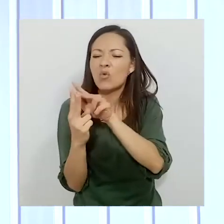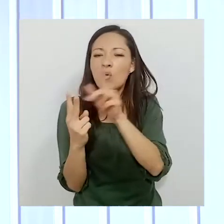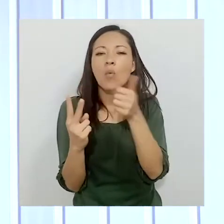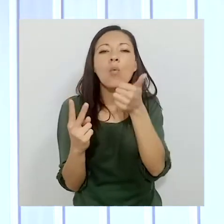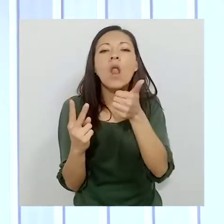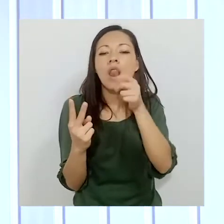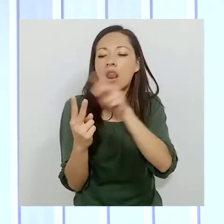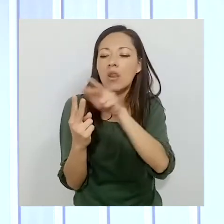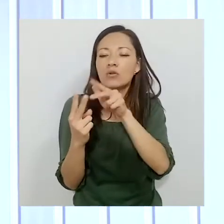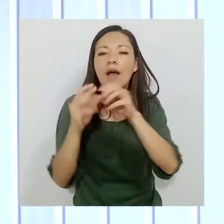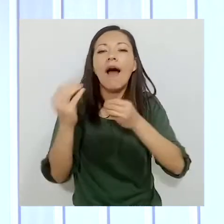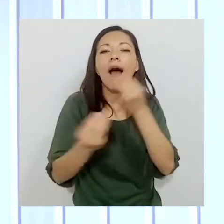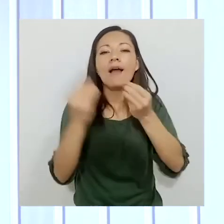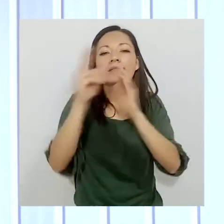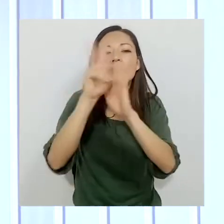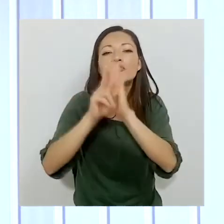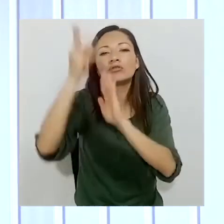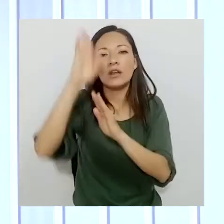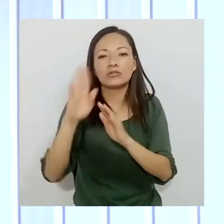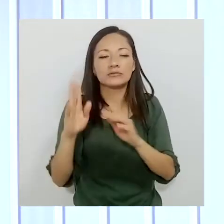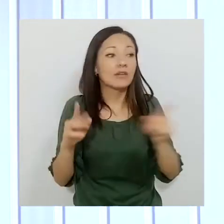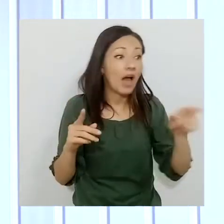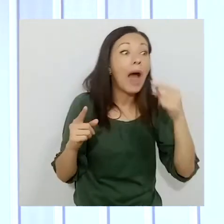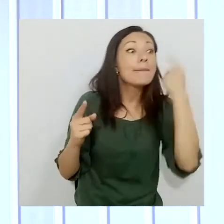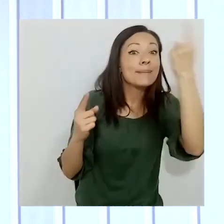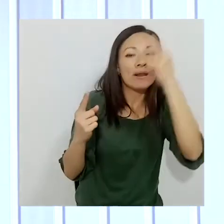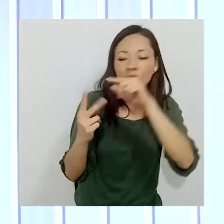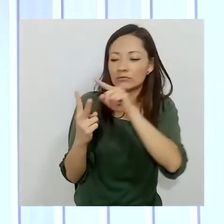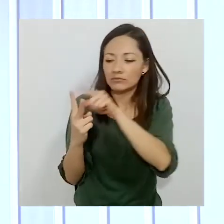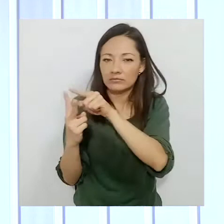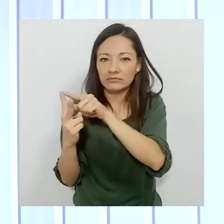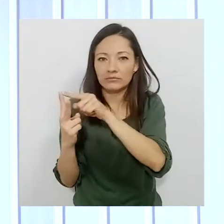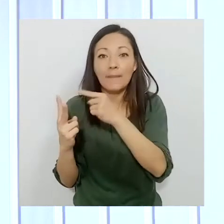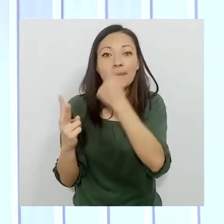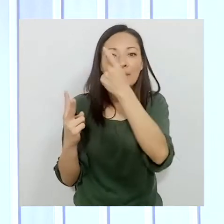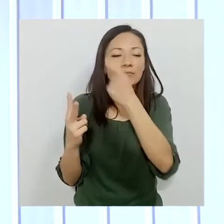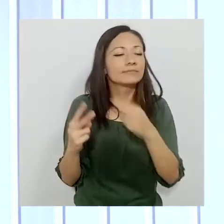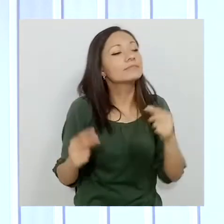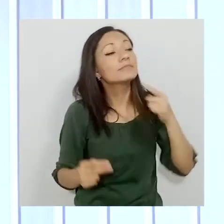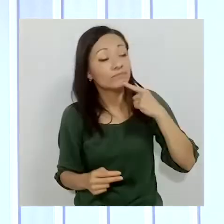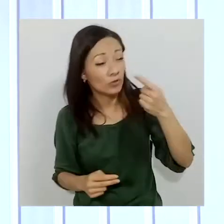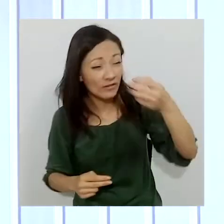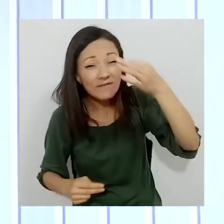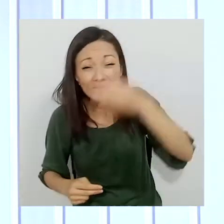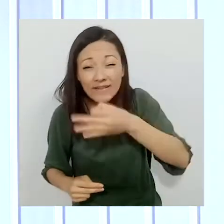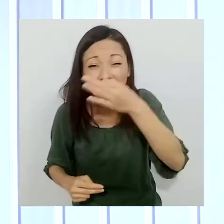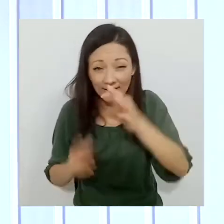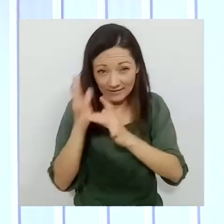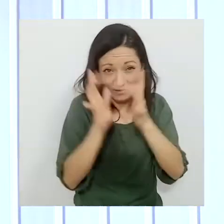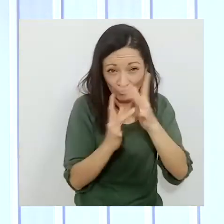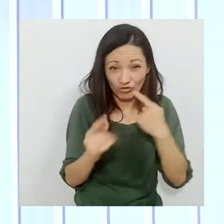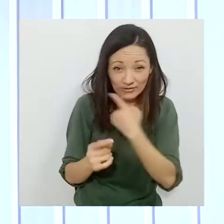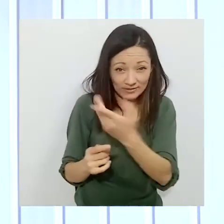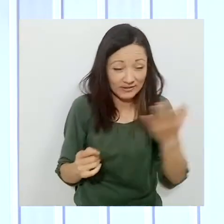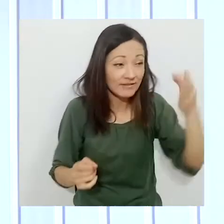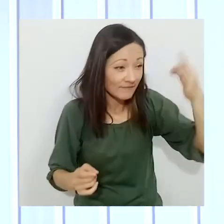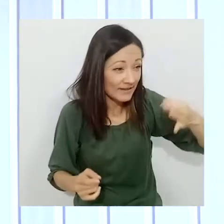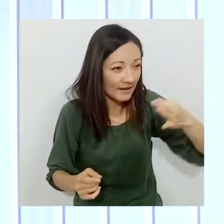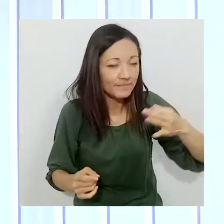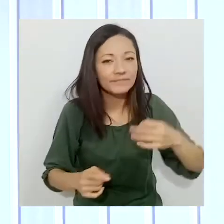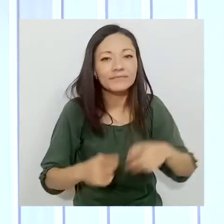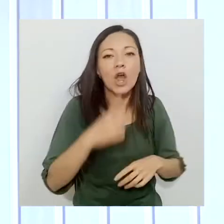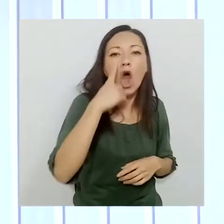de su padre? Dijeron ellos: el primero. Jesús les dijo: de cierto os digo que los publicanos y